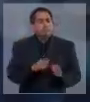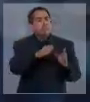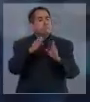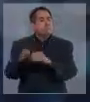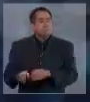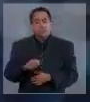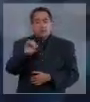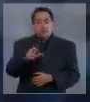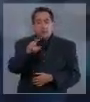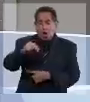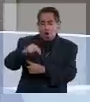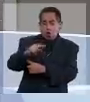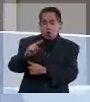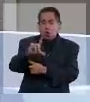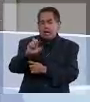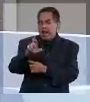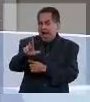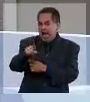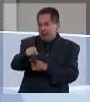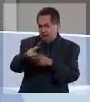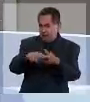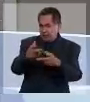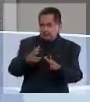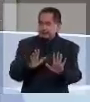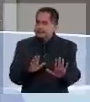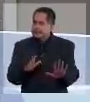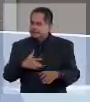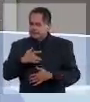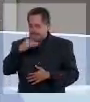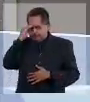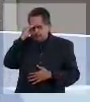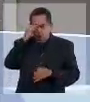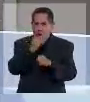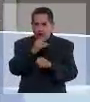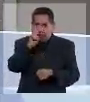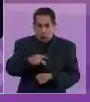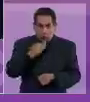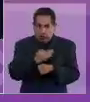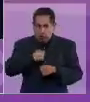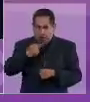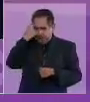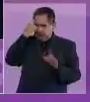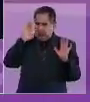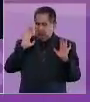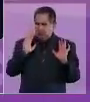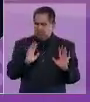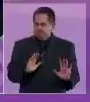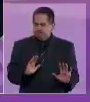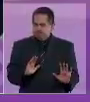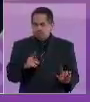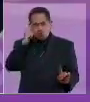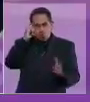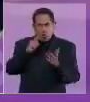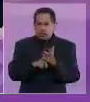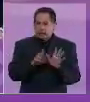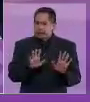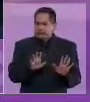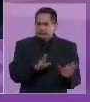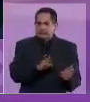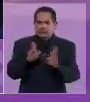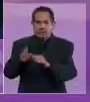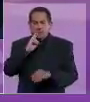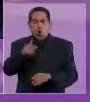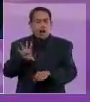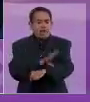Había que pensarlo, no es una condición que yo en este momento la tenga pensada. Creo que hay que mejorar las condiciones de producción de energía eólica,